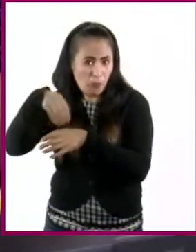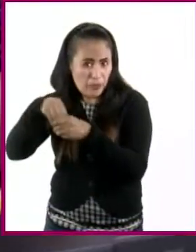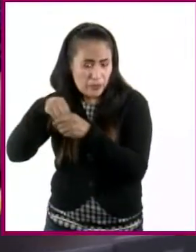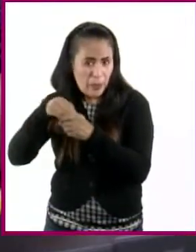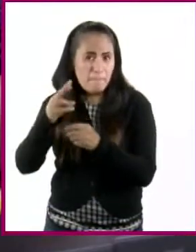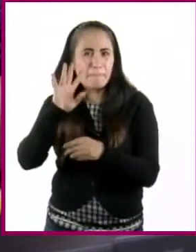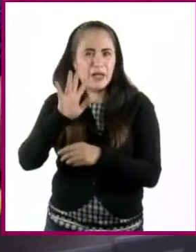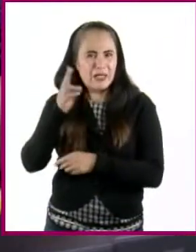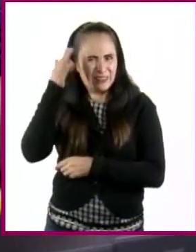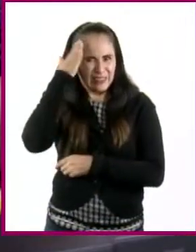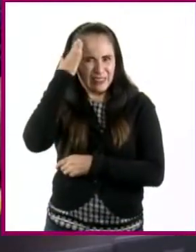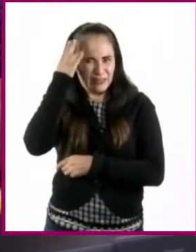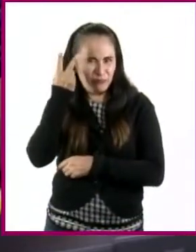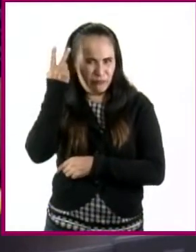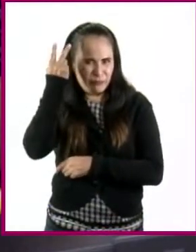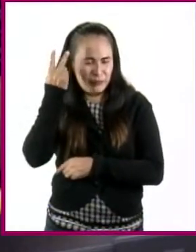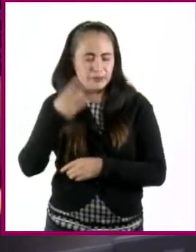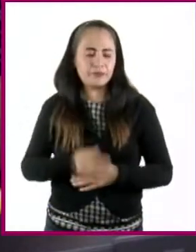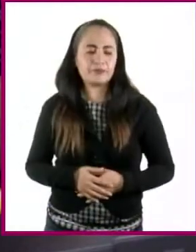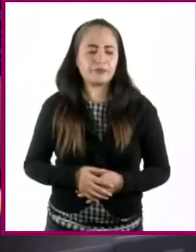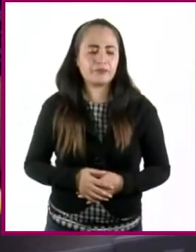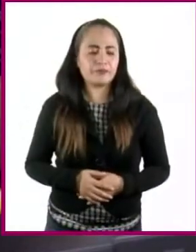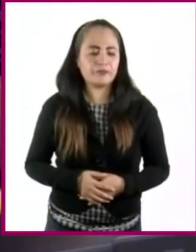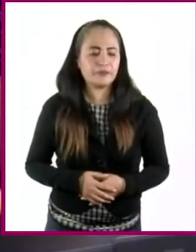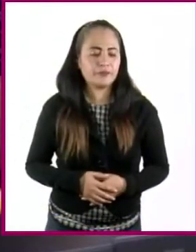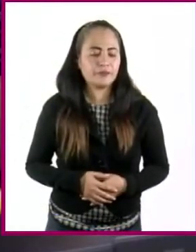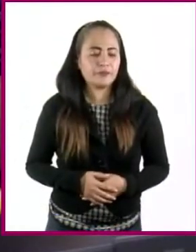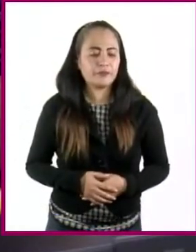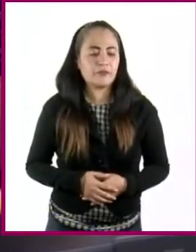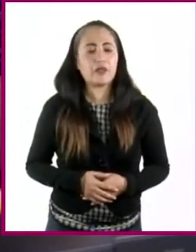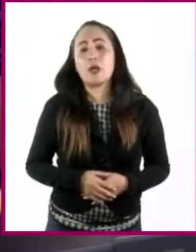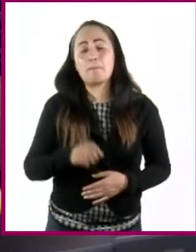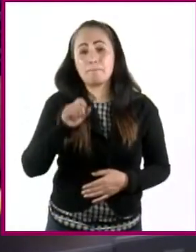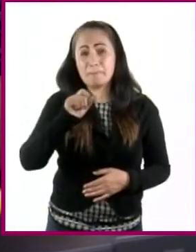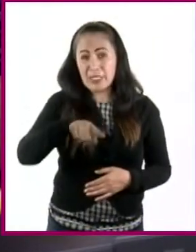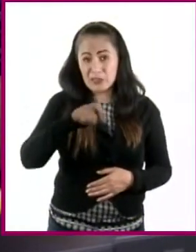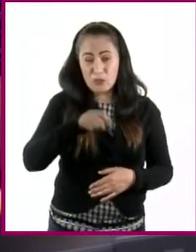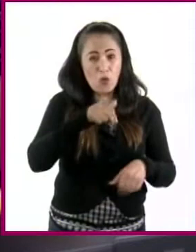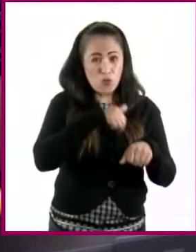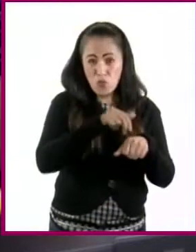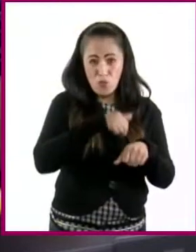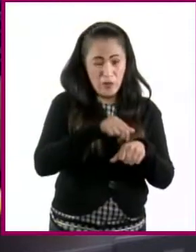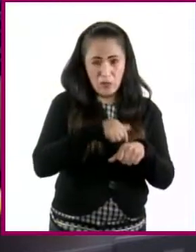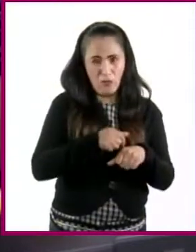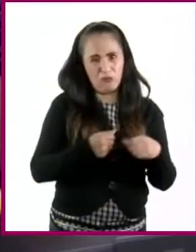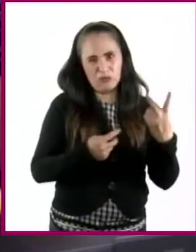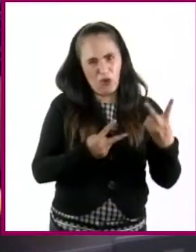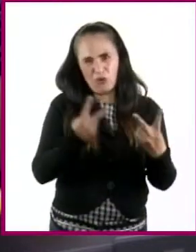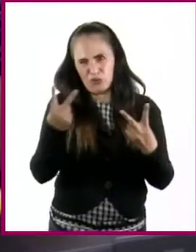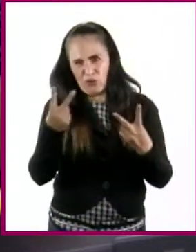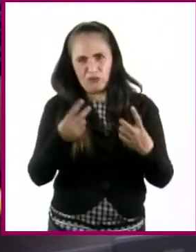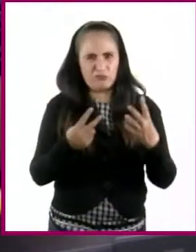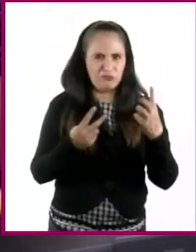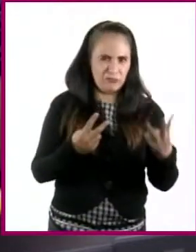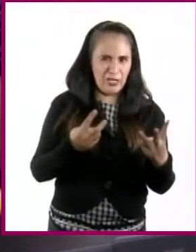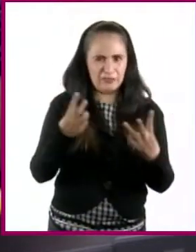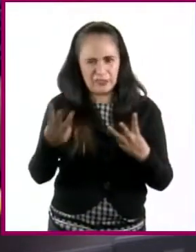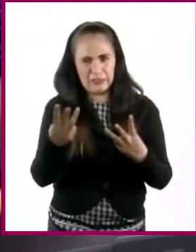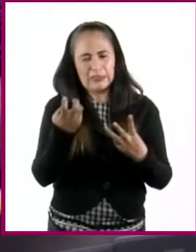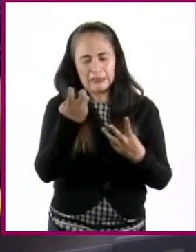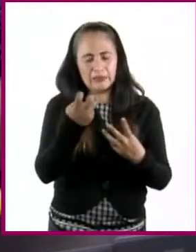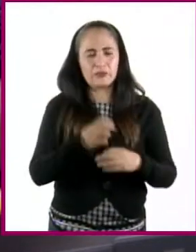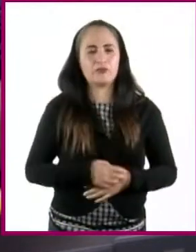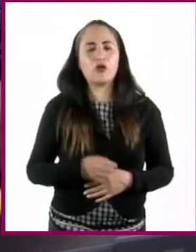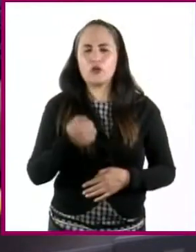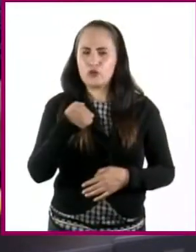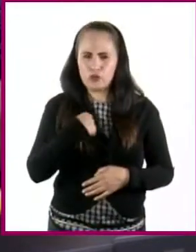exponentes. Por supuesto. Además, ese número que multiplicas por sí mismo tiene una forma particular. Yo tengo un truco para sumarle un